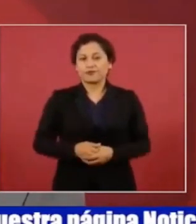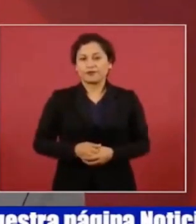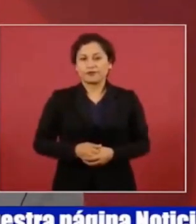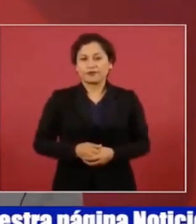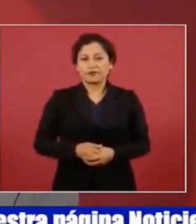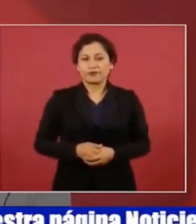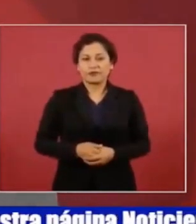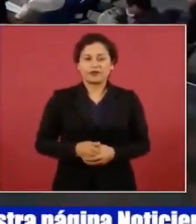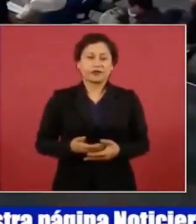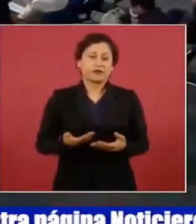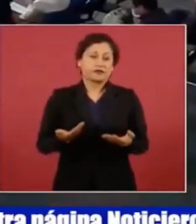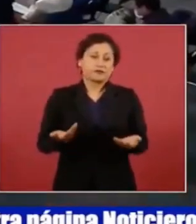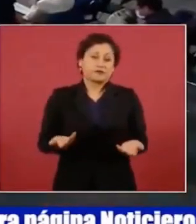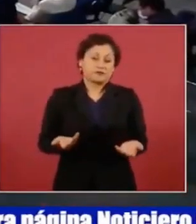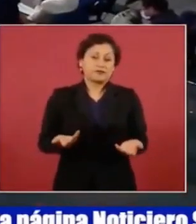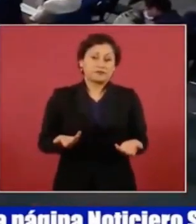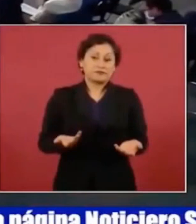que ya no obedecen